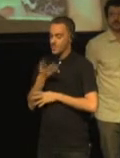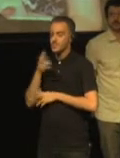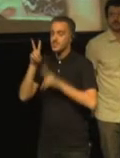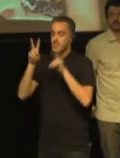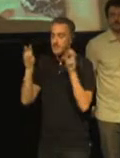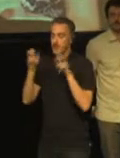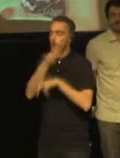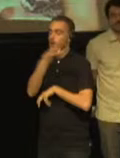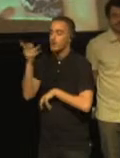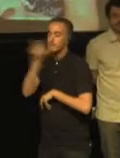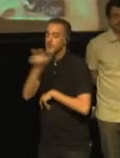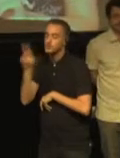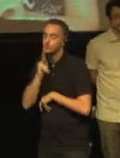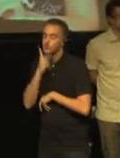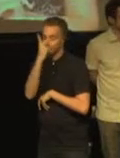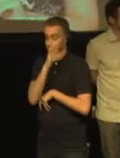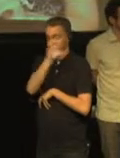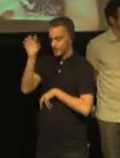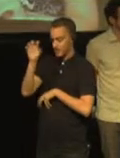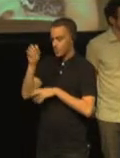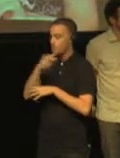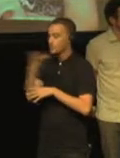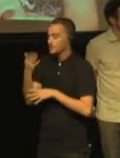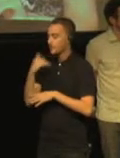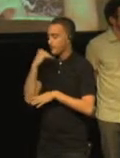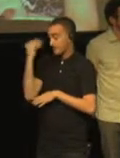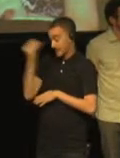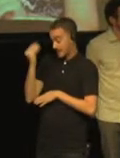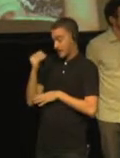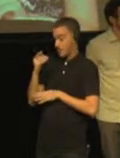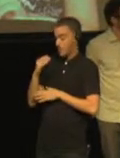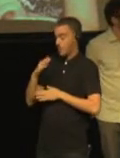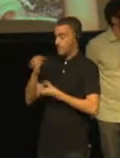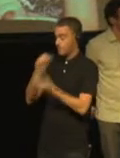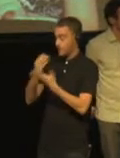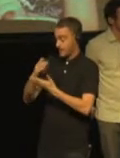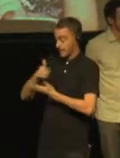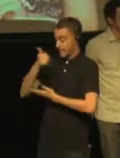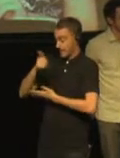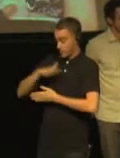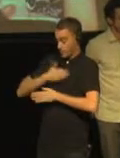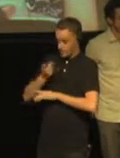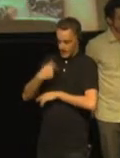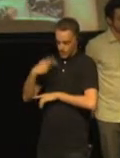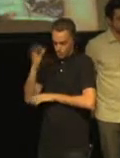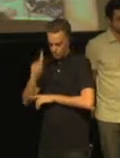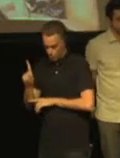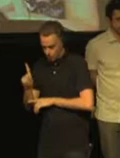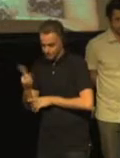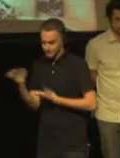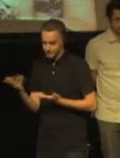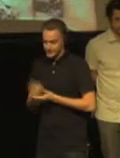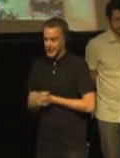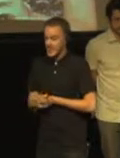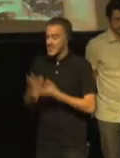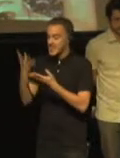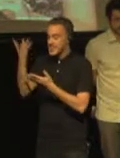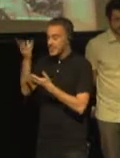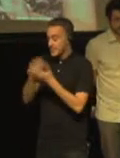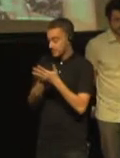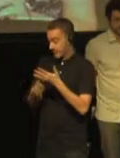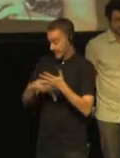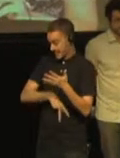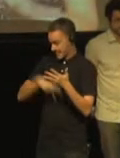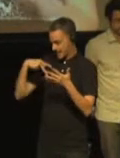sordociegas en cada país. Y en cada uno de estos estados, la cifra venía de los datos del censo nacional, es decir, una cifra de